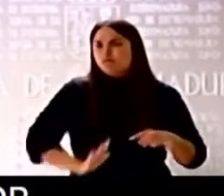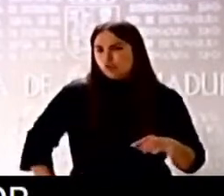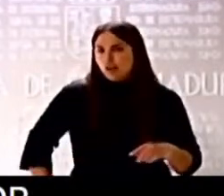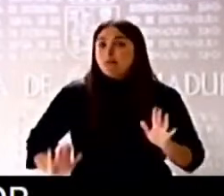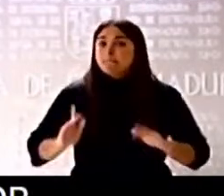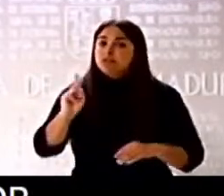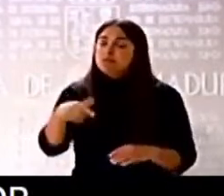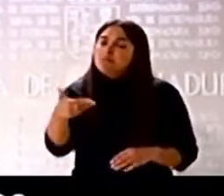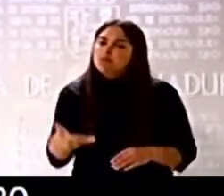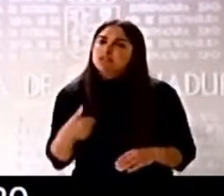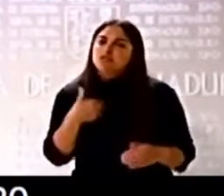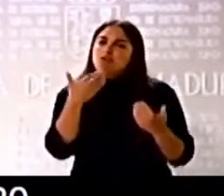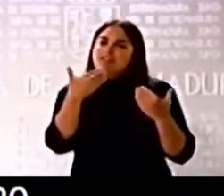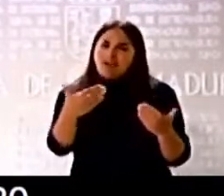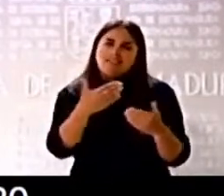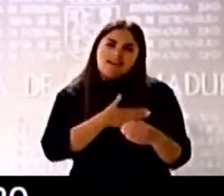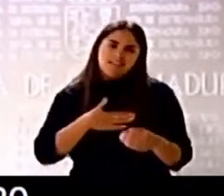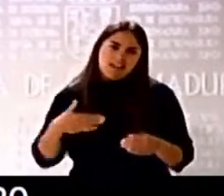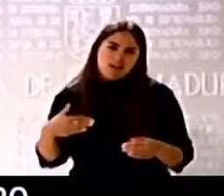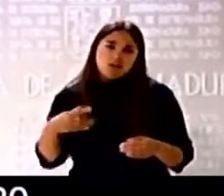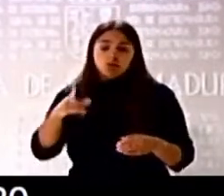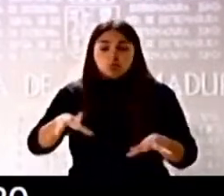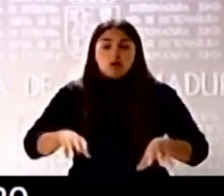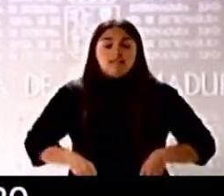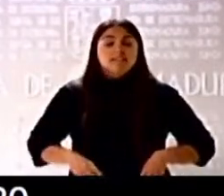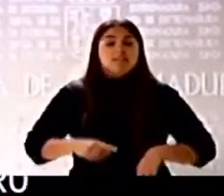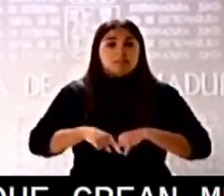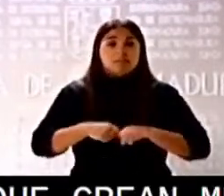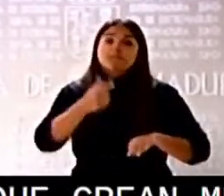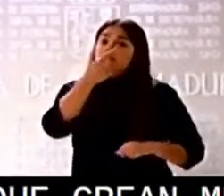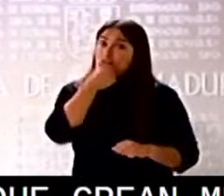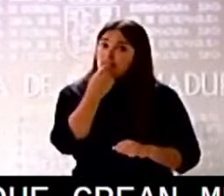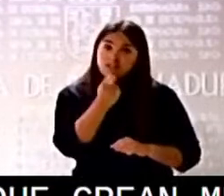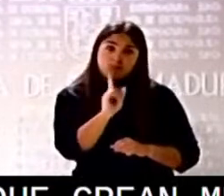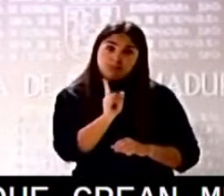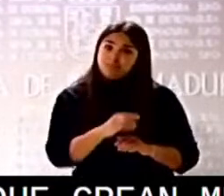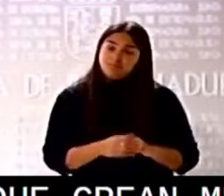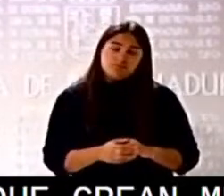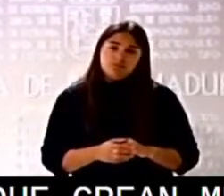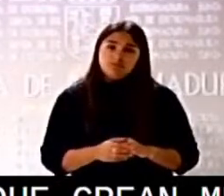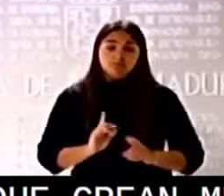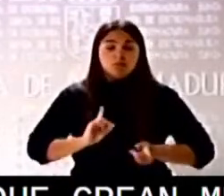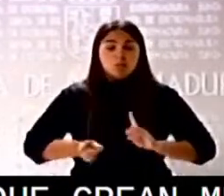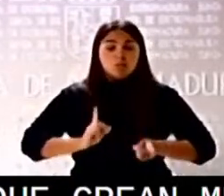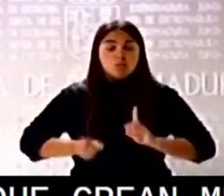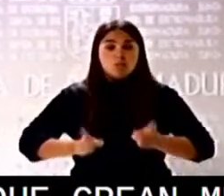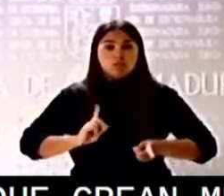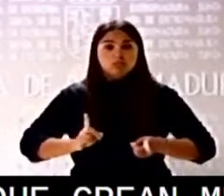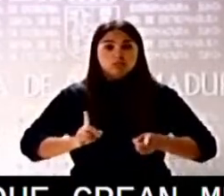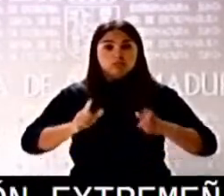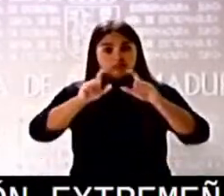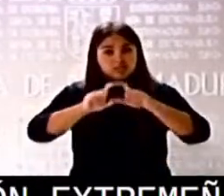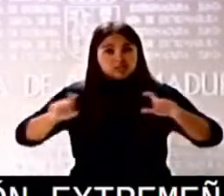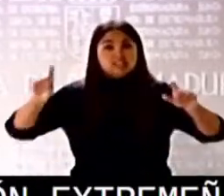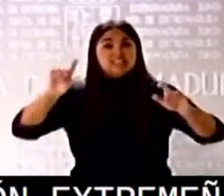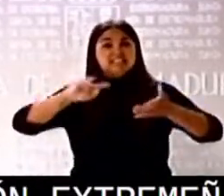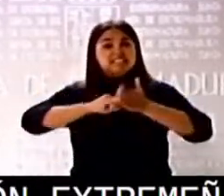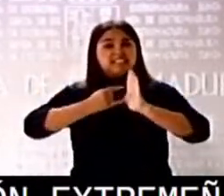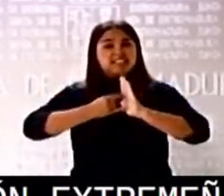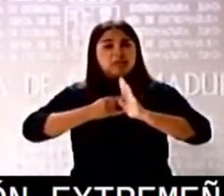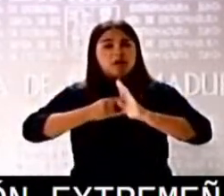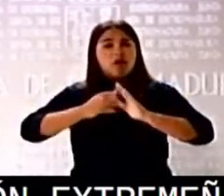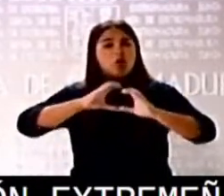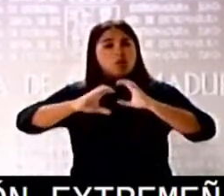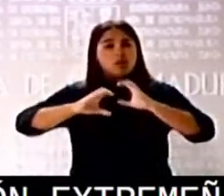quiero agradecerle la aceptación de un puesto que, créanme, que no es fácil, el dirigir la Corporación Extremeña de Medios Audiovisuales, que es una